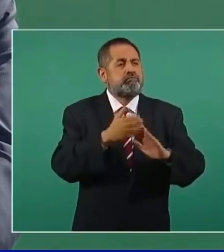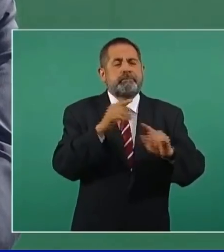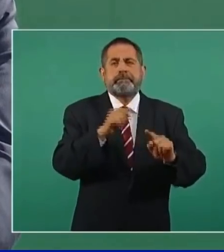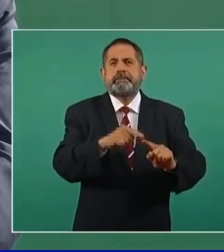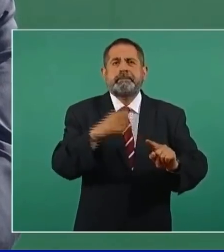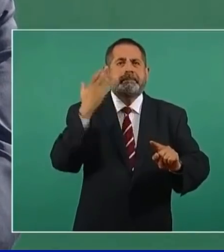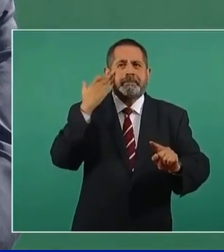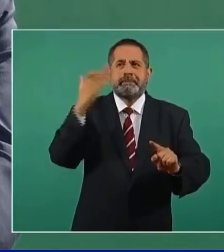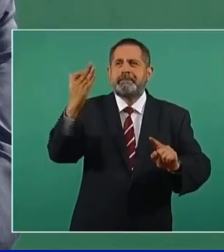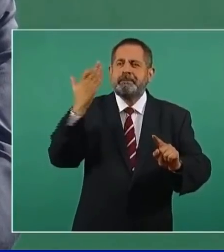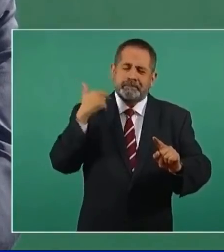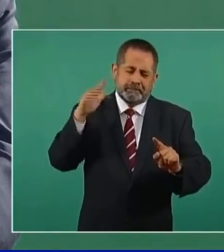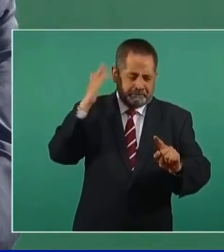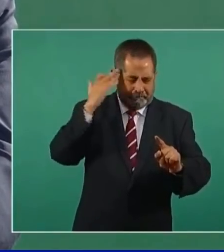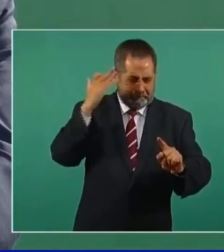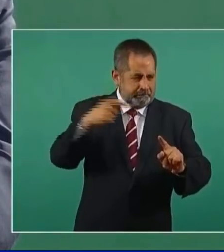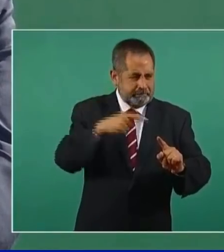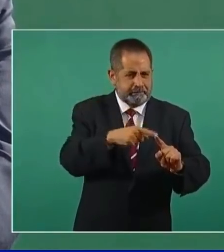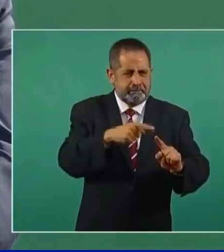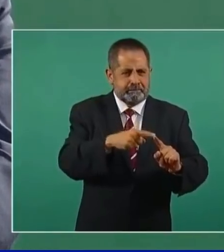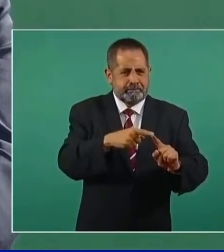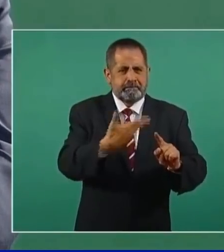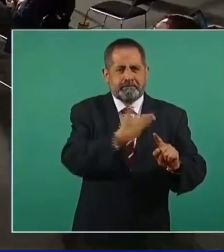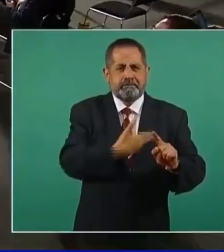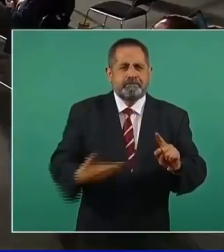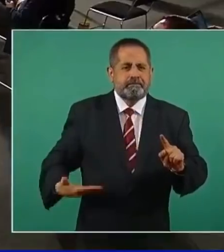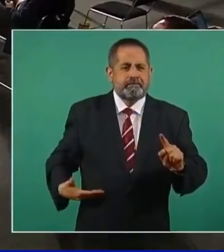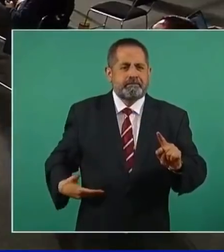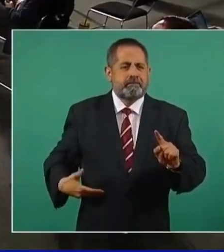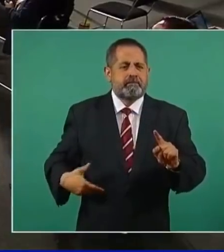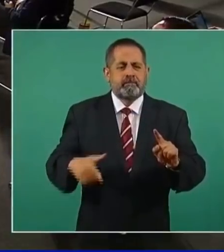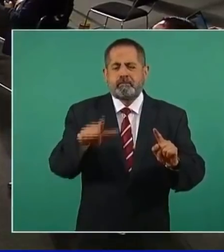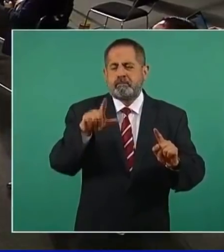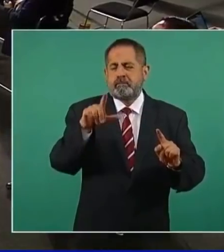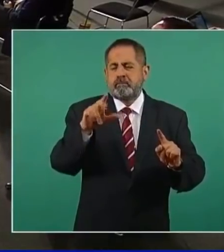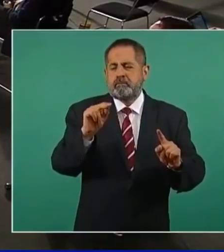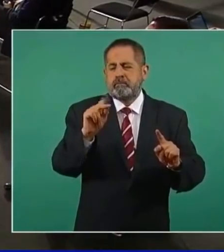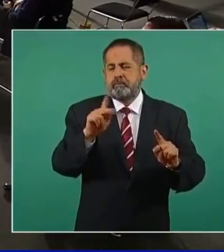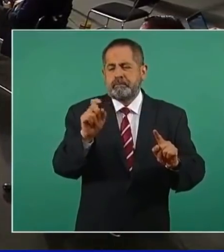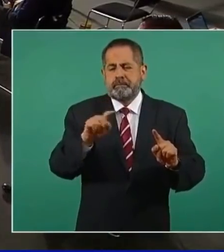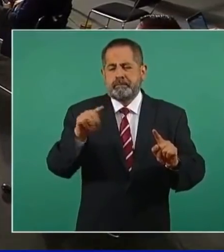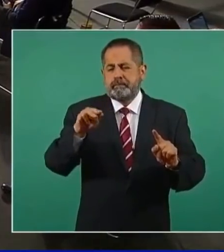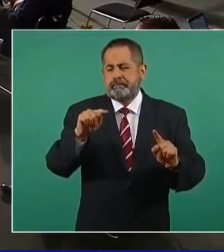gobierno del presidente López Mateos,